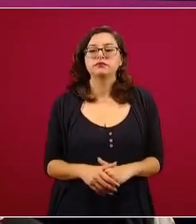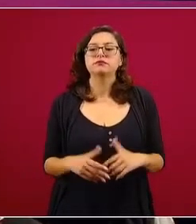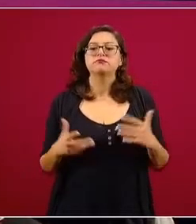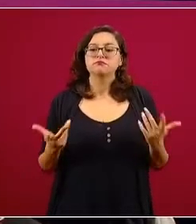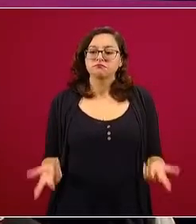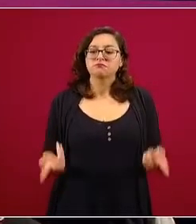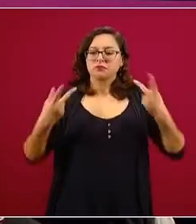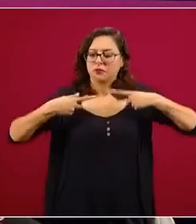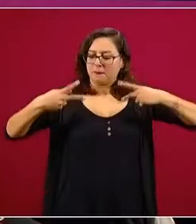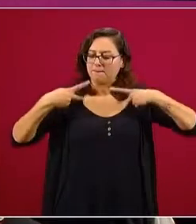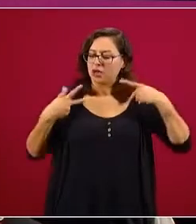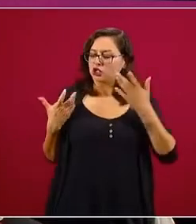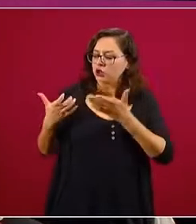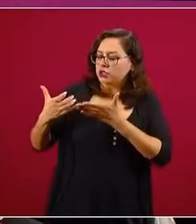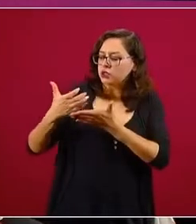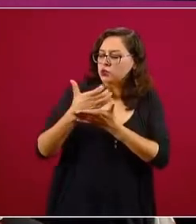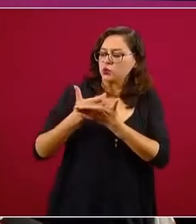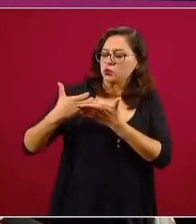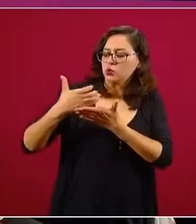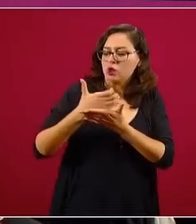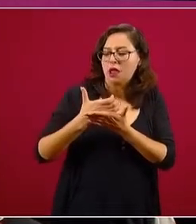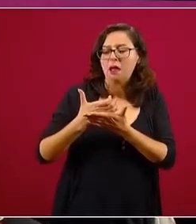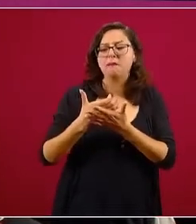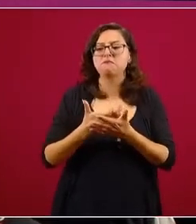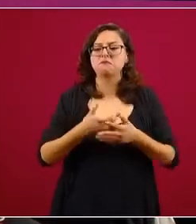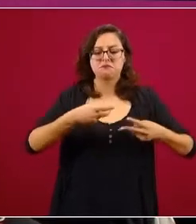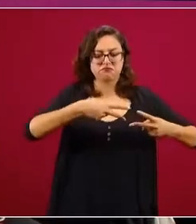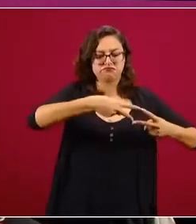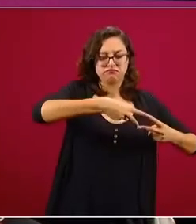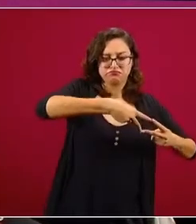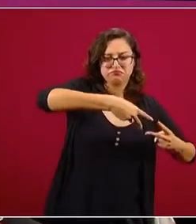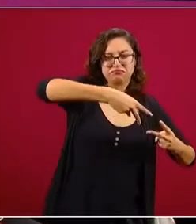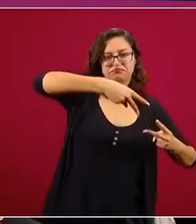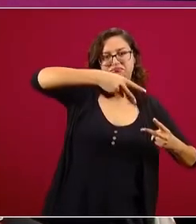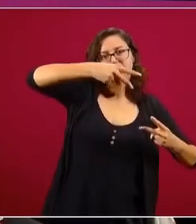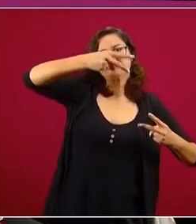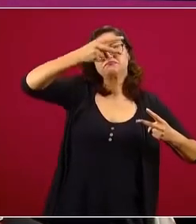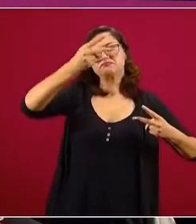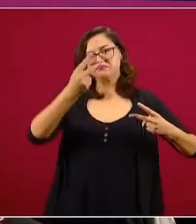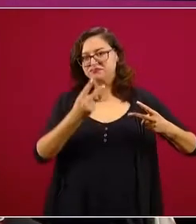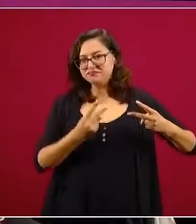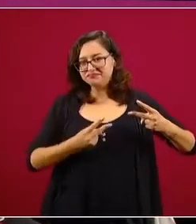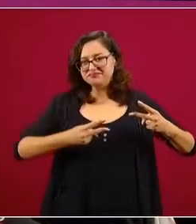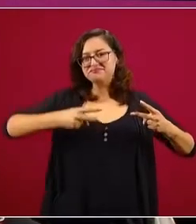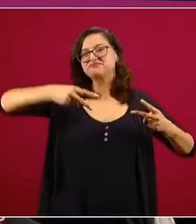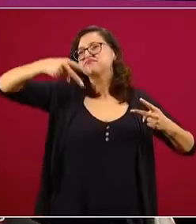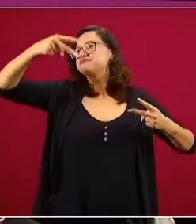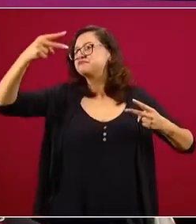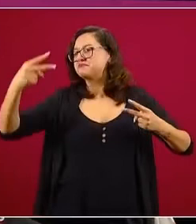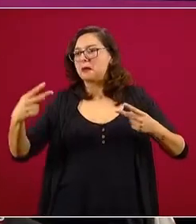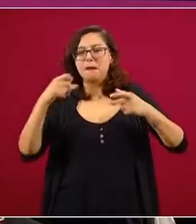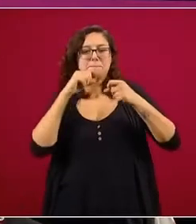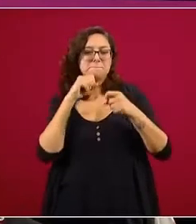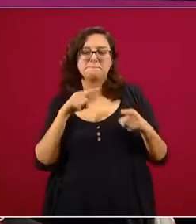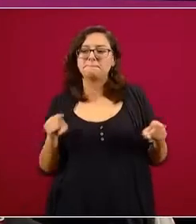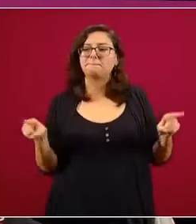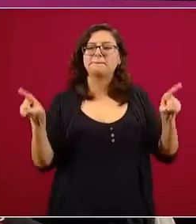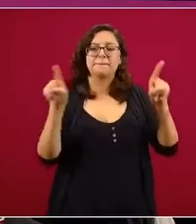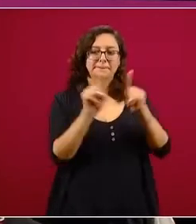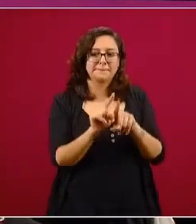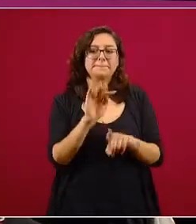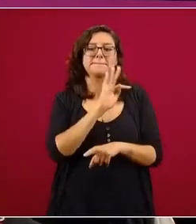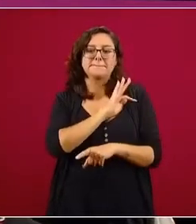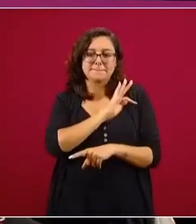sigue un espejo a la de la curva de los casos estimados o confirmados en su momento. Entonces, prácticamente también